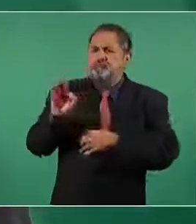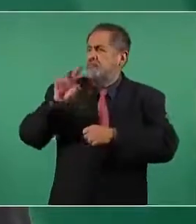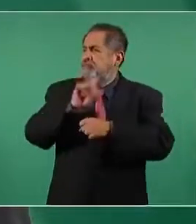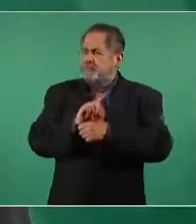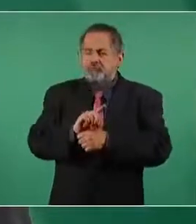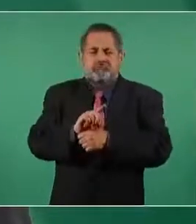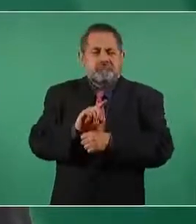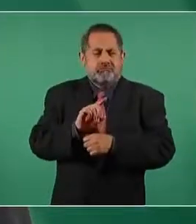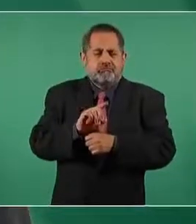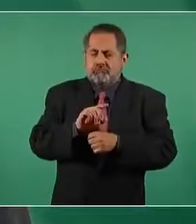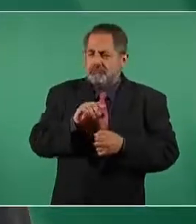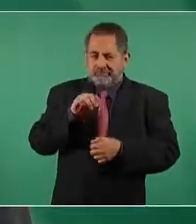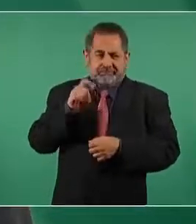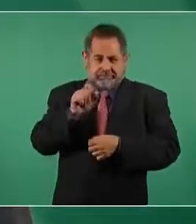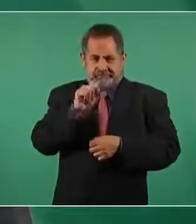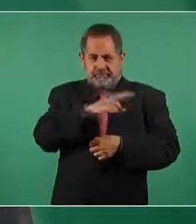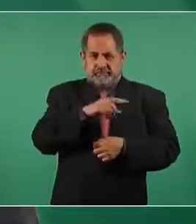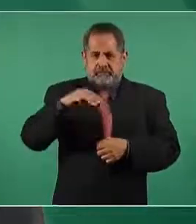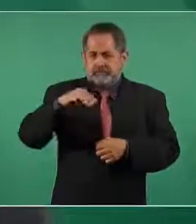MAVE